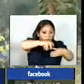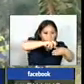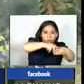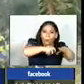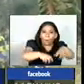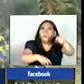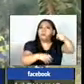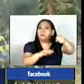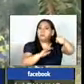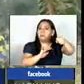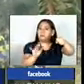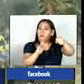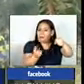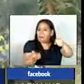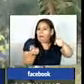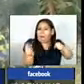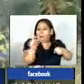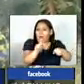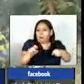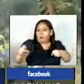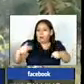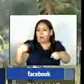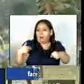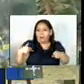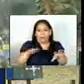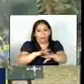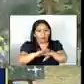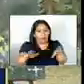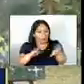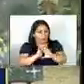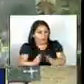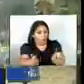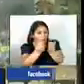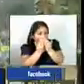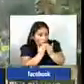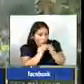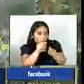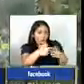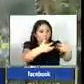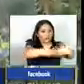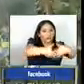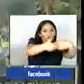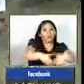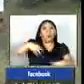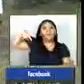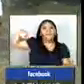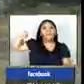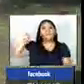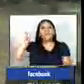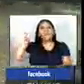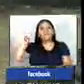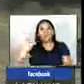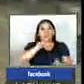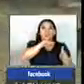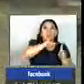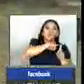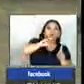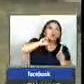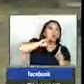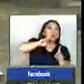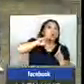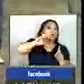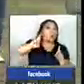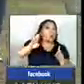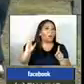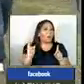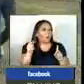en los próximos días o semanas del sistema de potabilización Las Pavas. Así respondió el presidente de ANDA a las